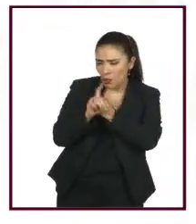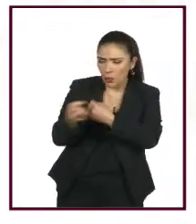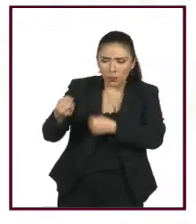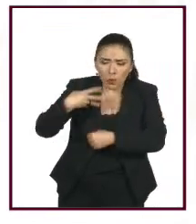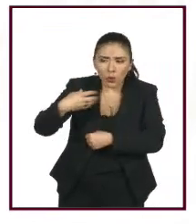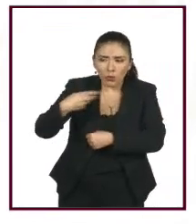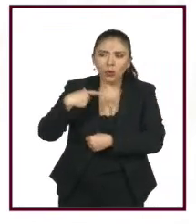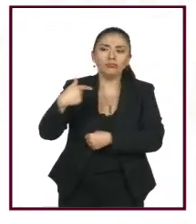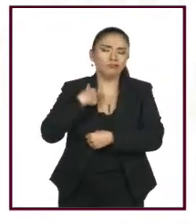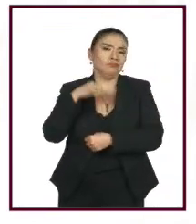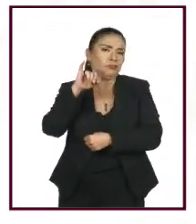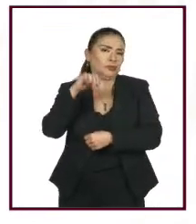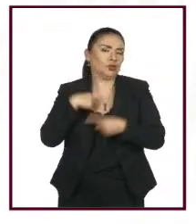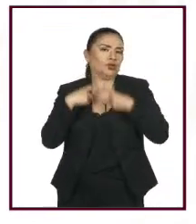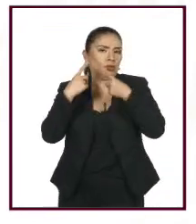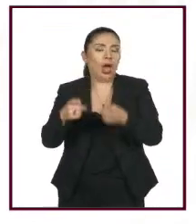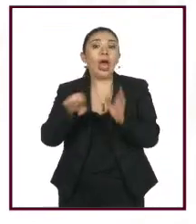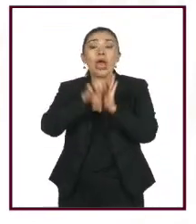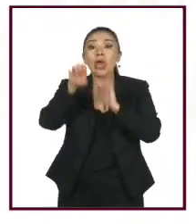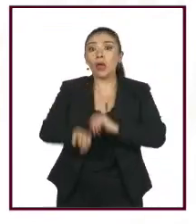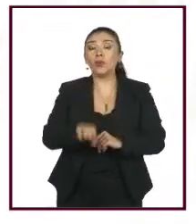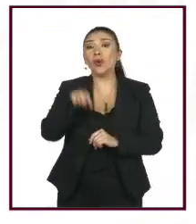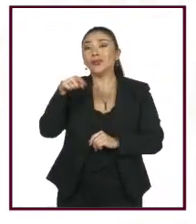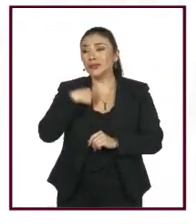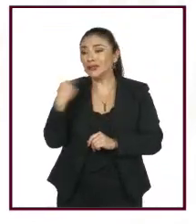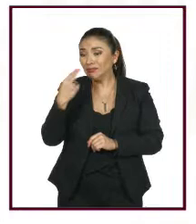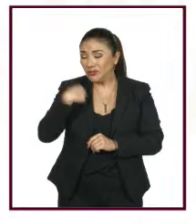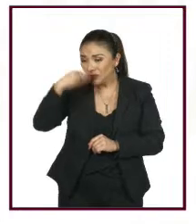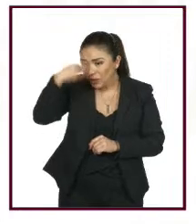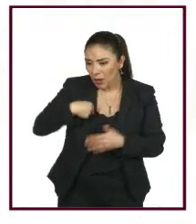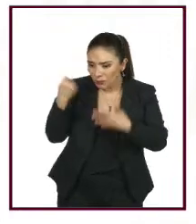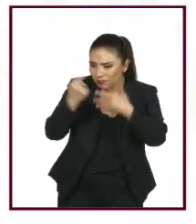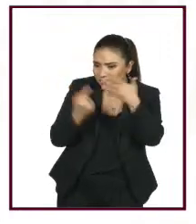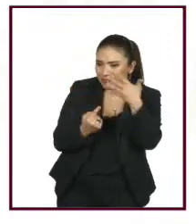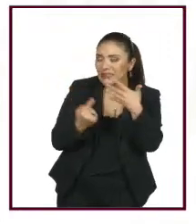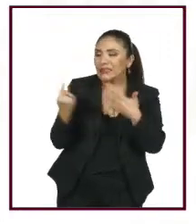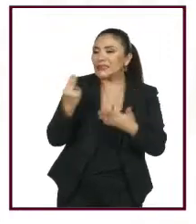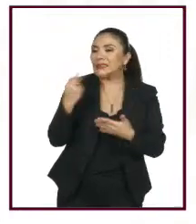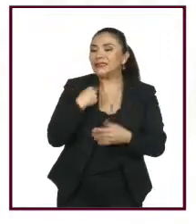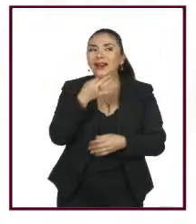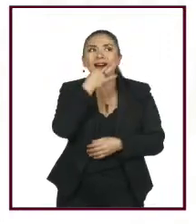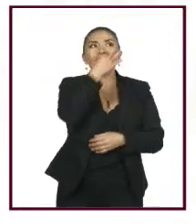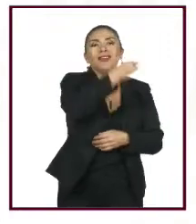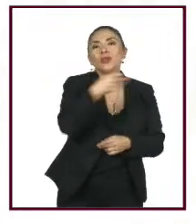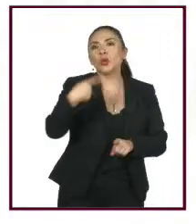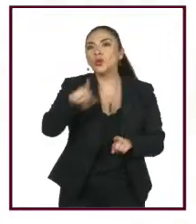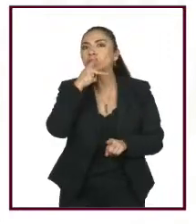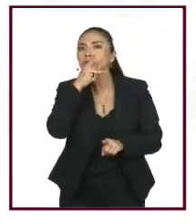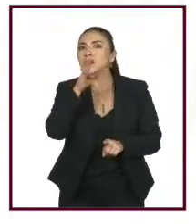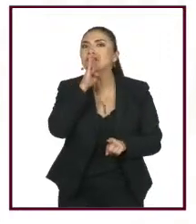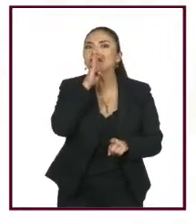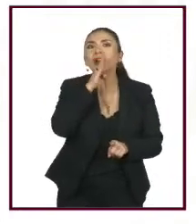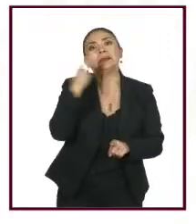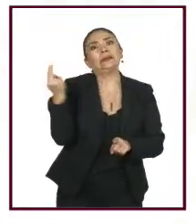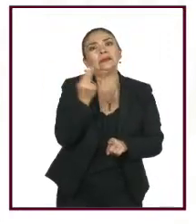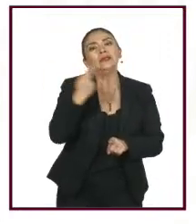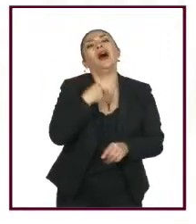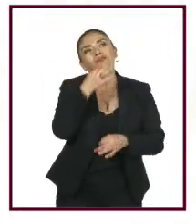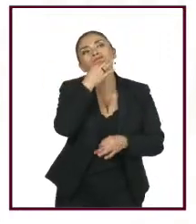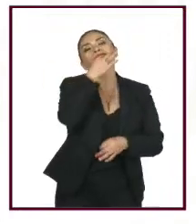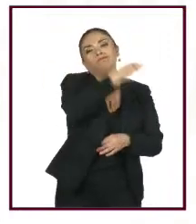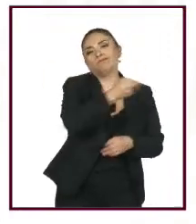es necesario hablarlo con los tutores o con los padres para poder intervenir y que esto no escale a un trastorno por consumo